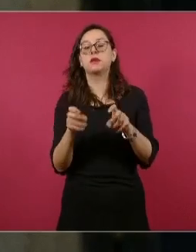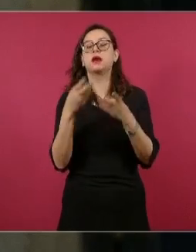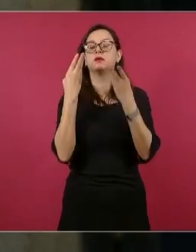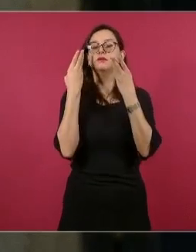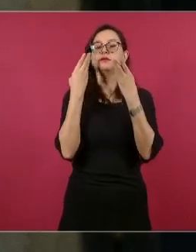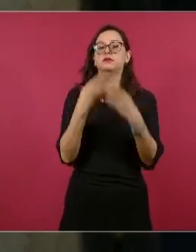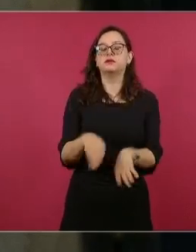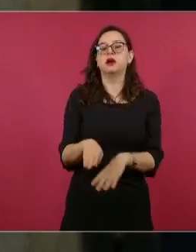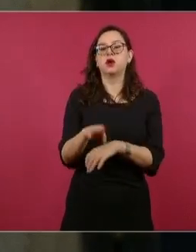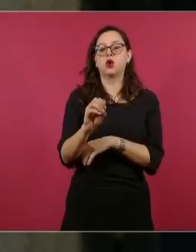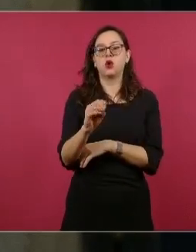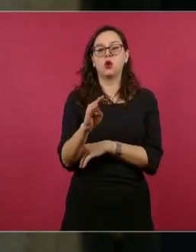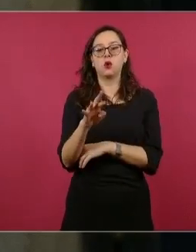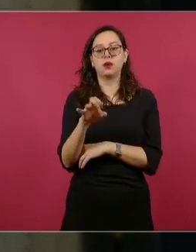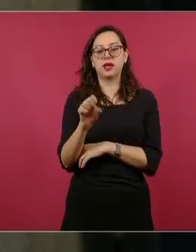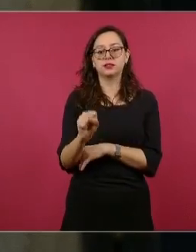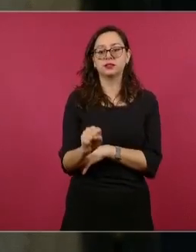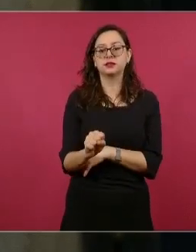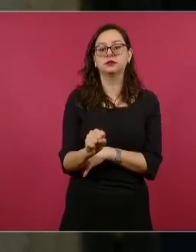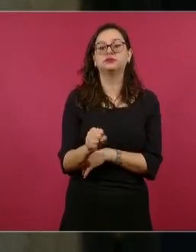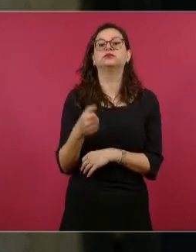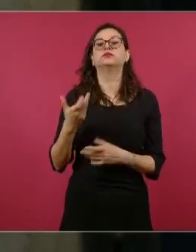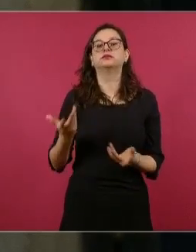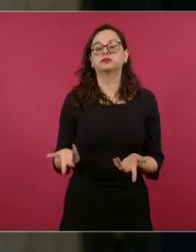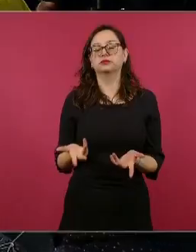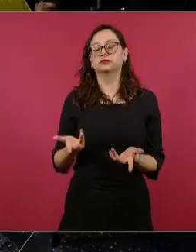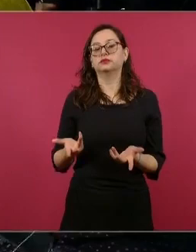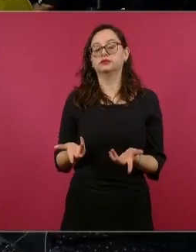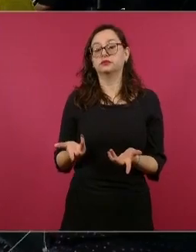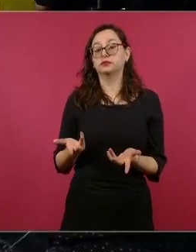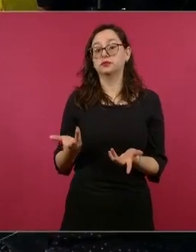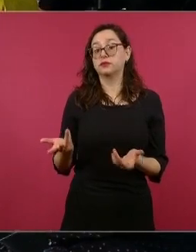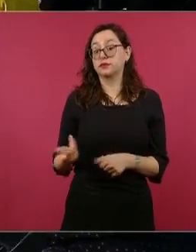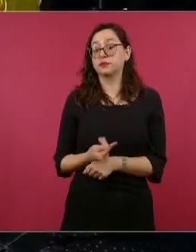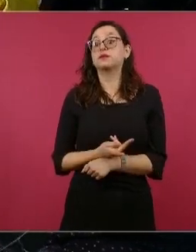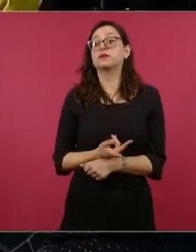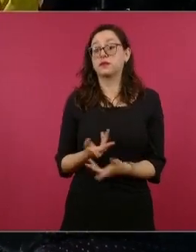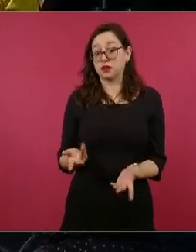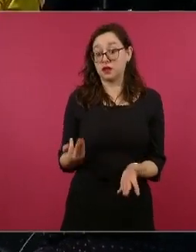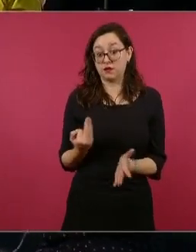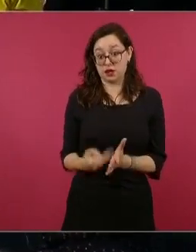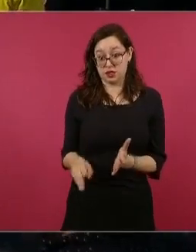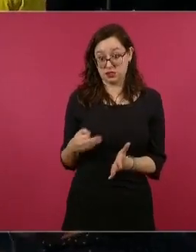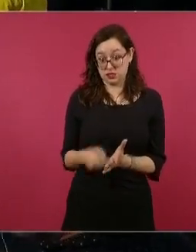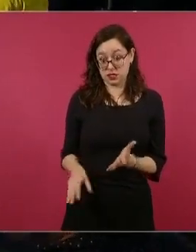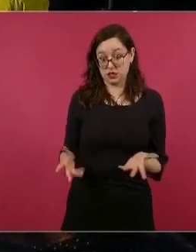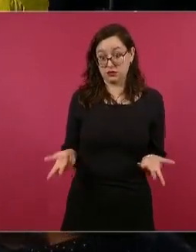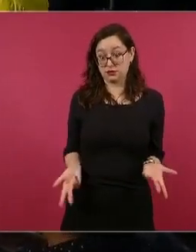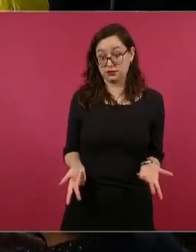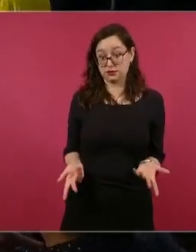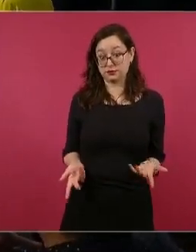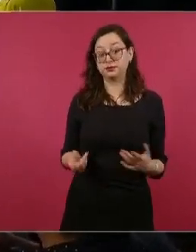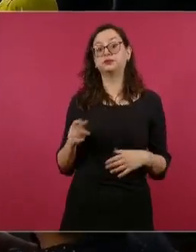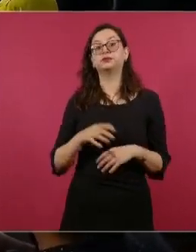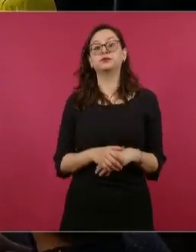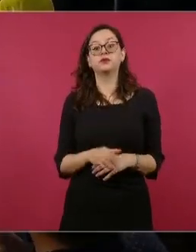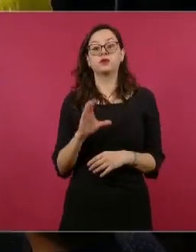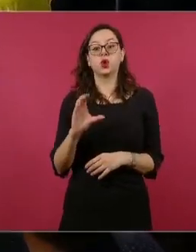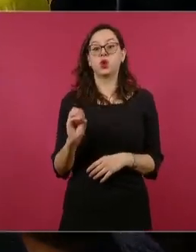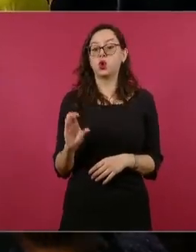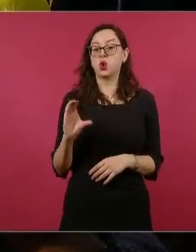Nuevo Nayarit, ahora, antes Nuevo Vallarta, ese es un pendiente y la calle